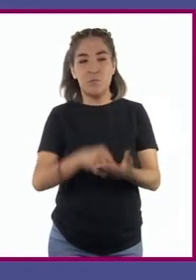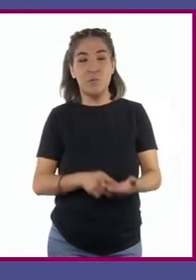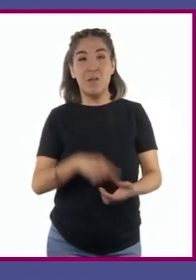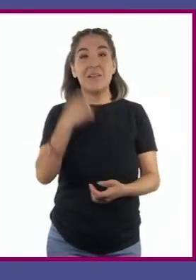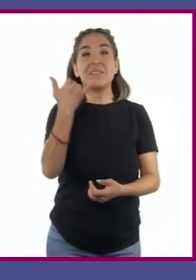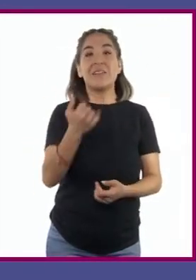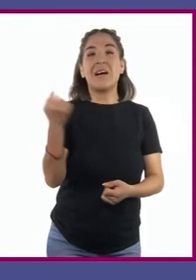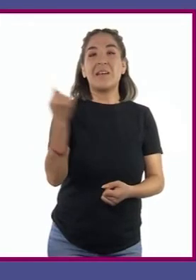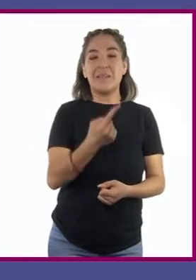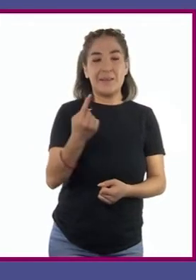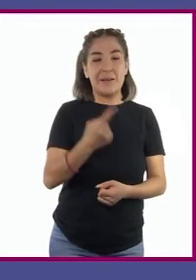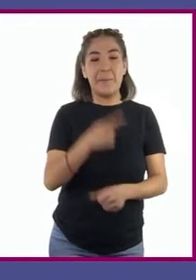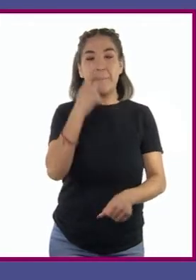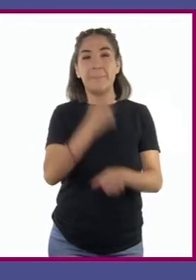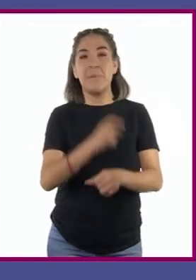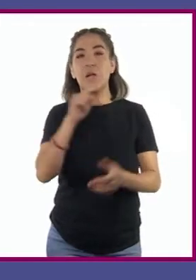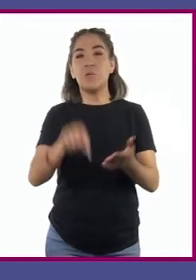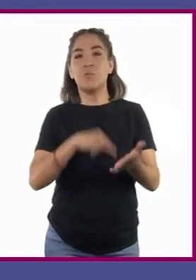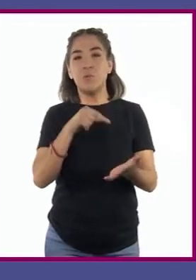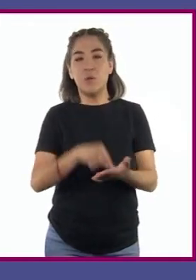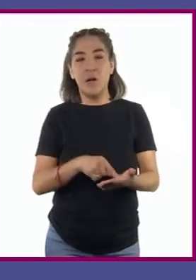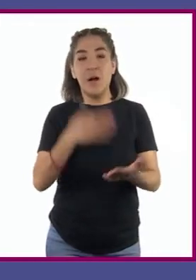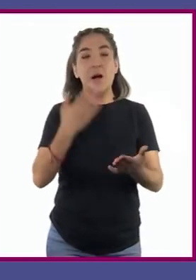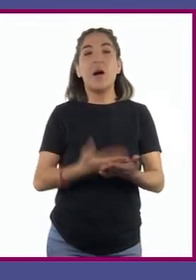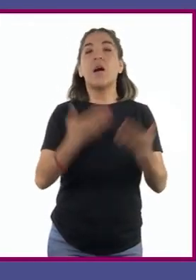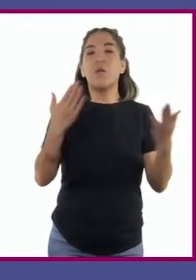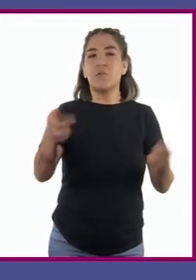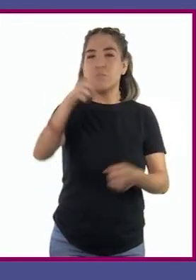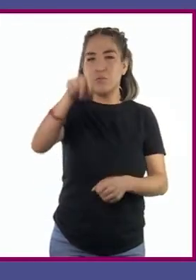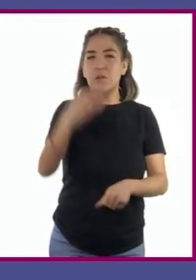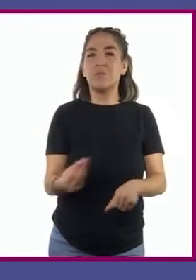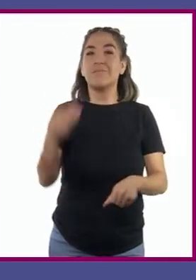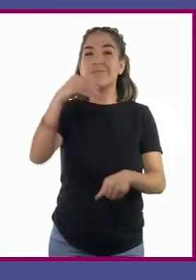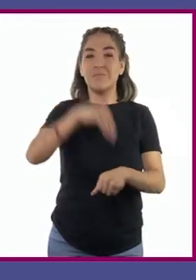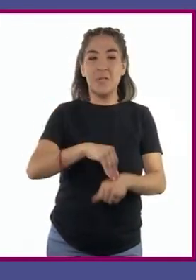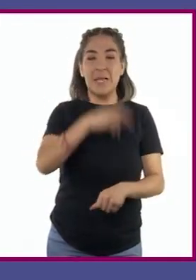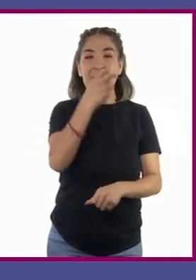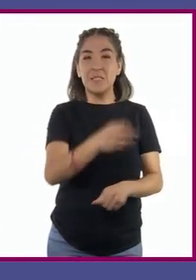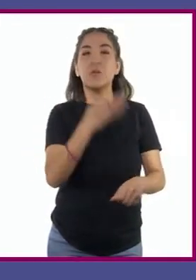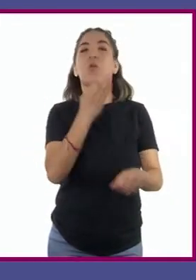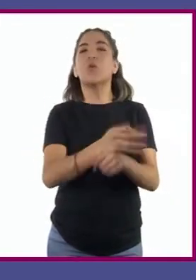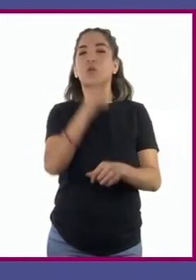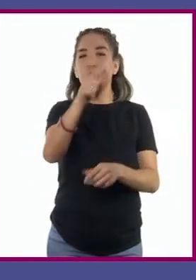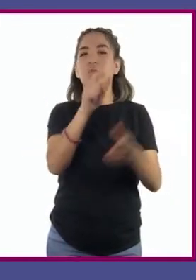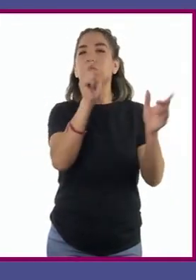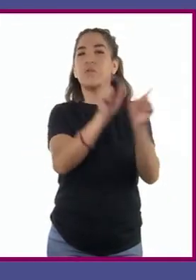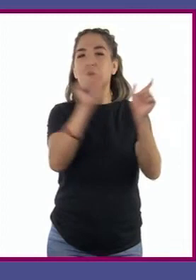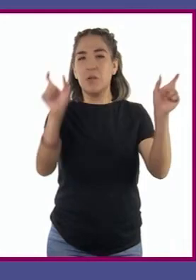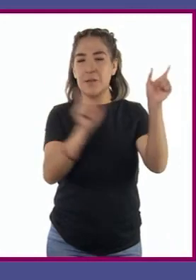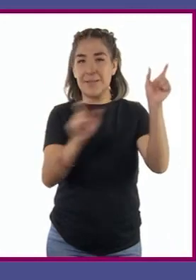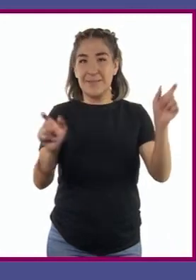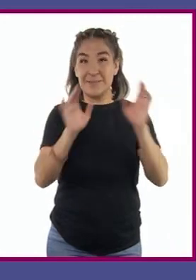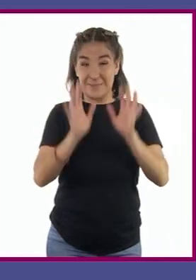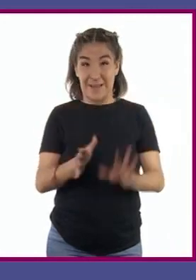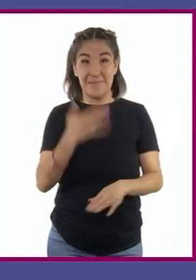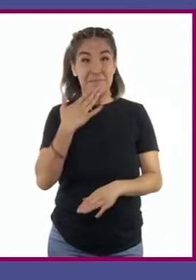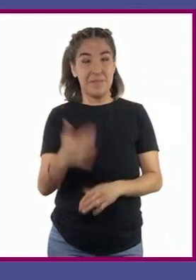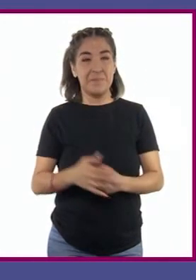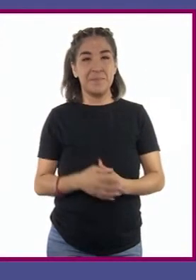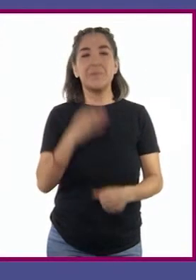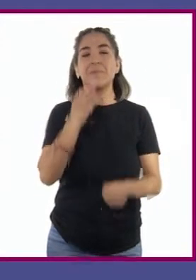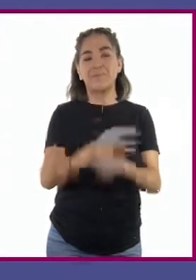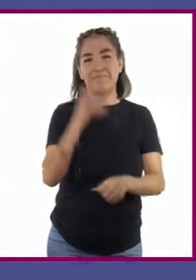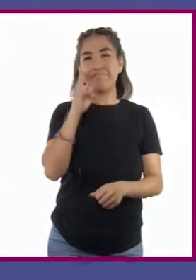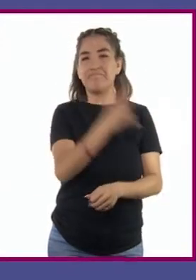que, en primer lugar, ahora agreguen el conector en donde corresponda. ¿Lo lograron?